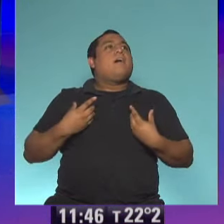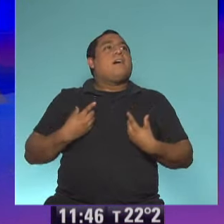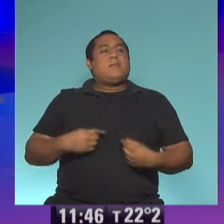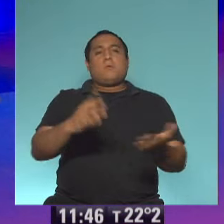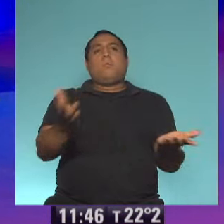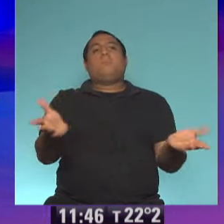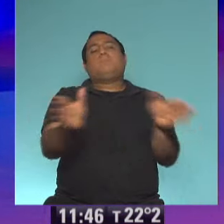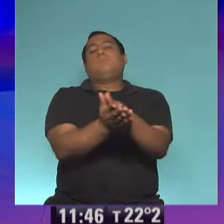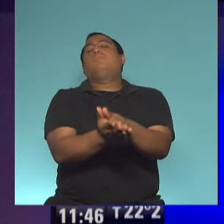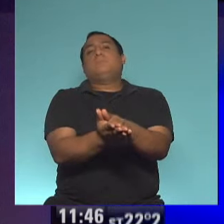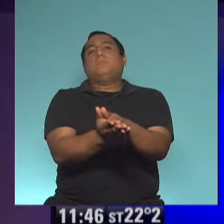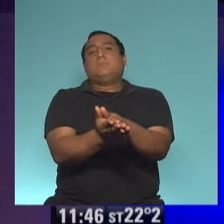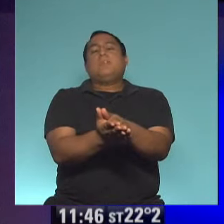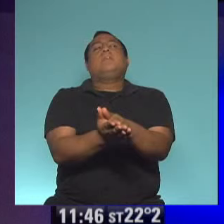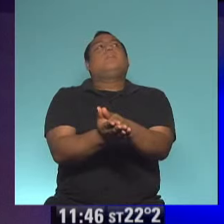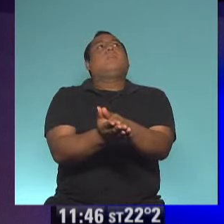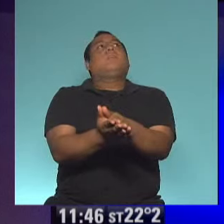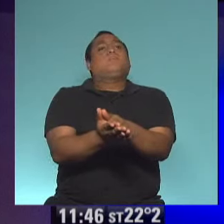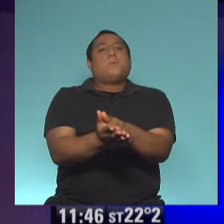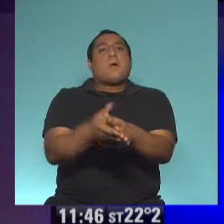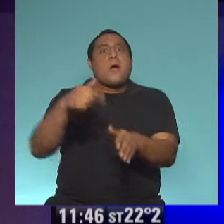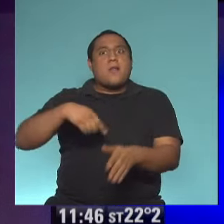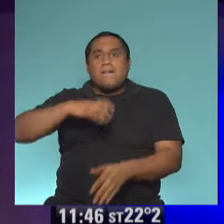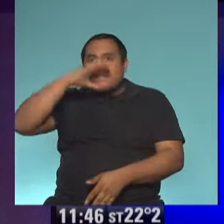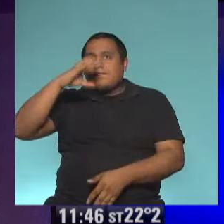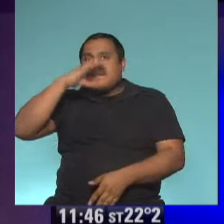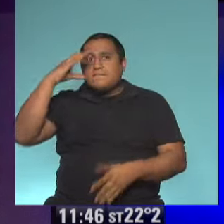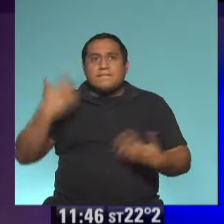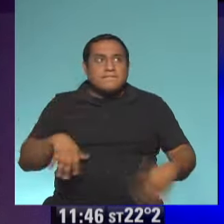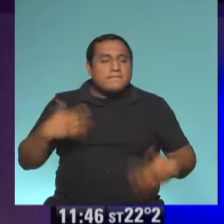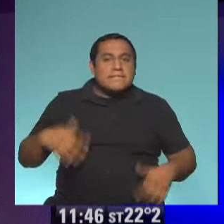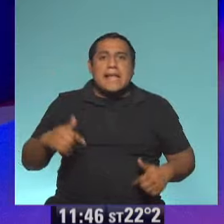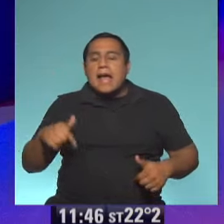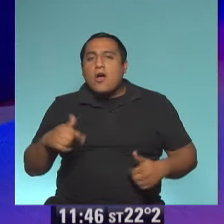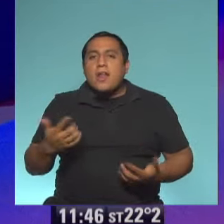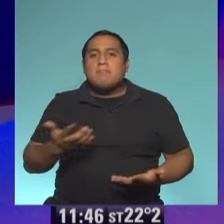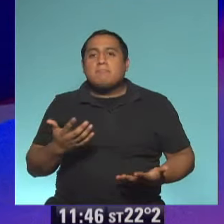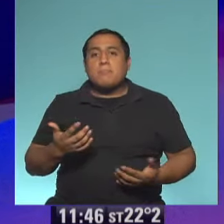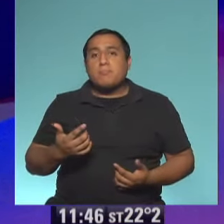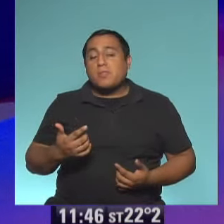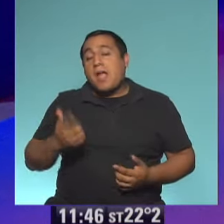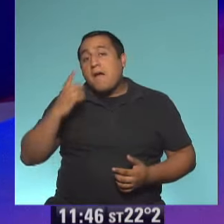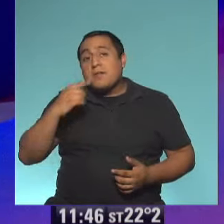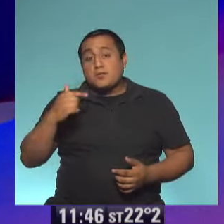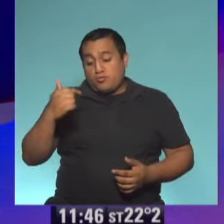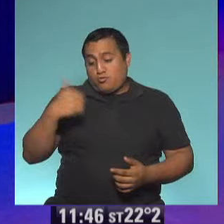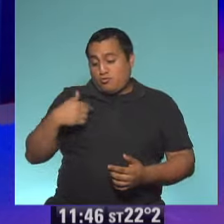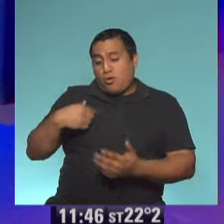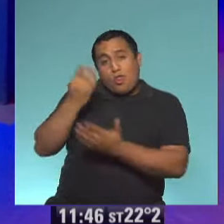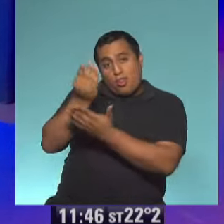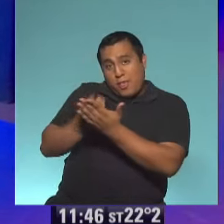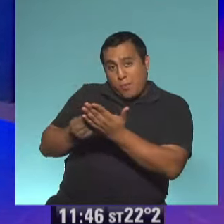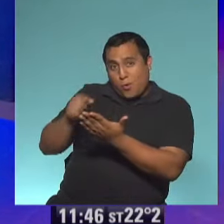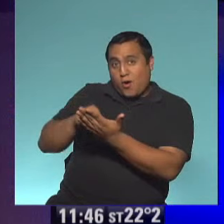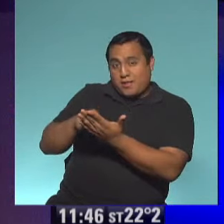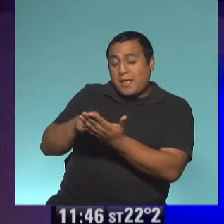libro de un golpe. Ahora sientes una gran curiosidad por ver si yo, el ilustrador de cuentos, he cumplido mi